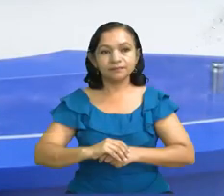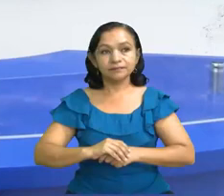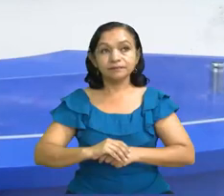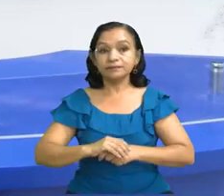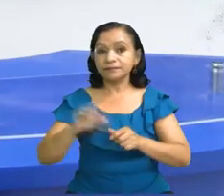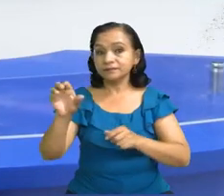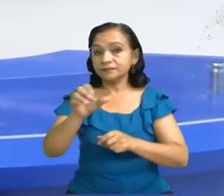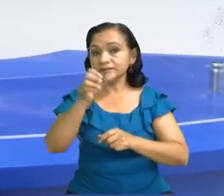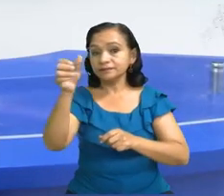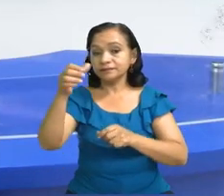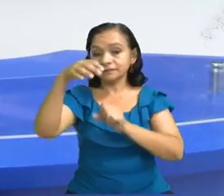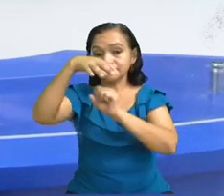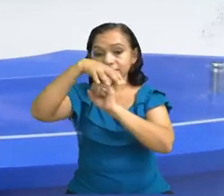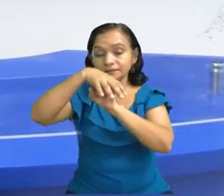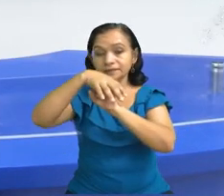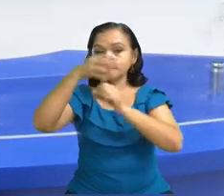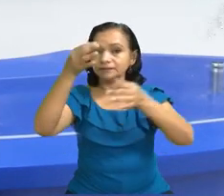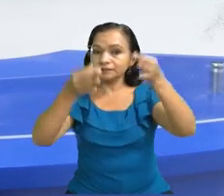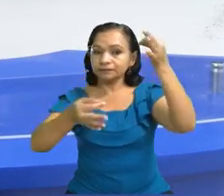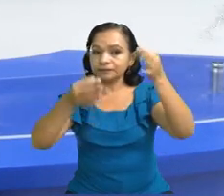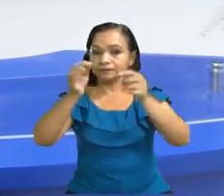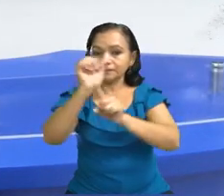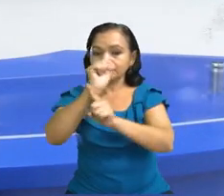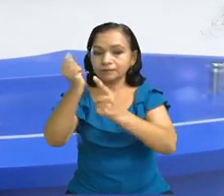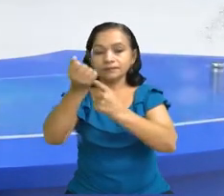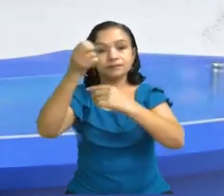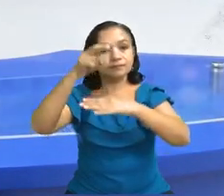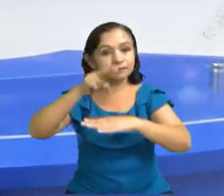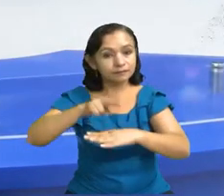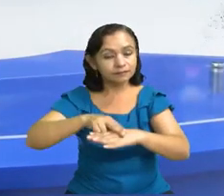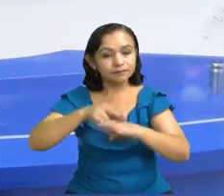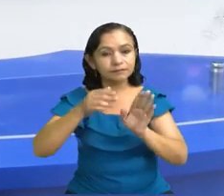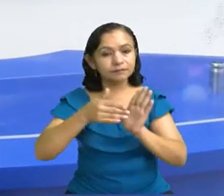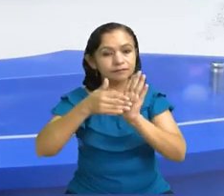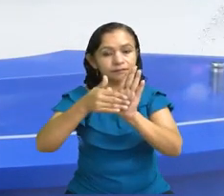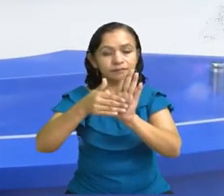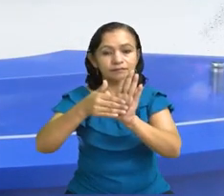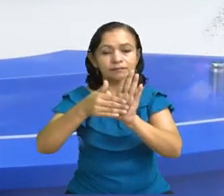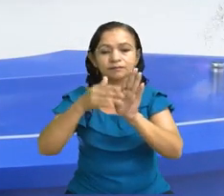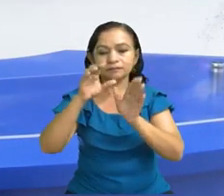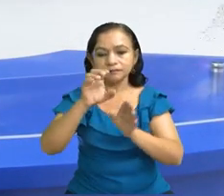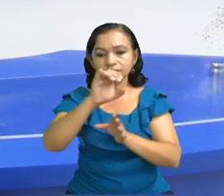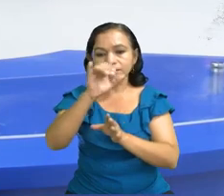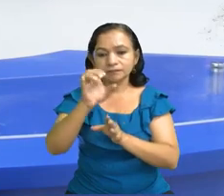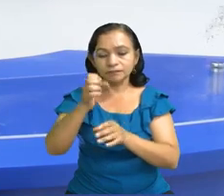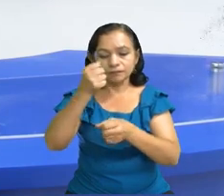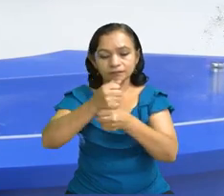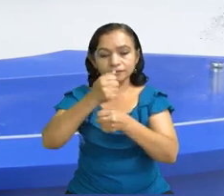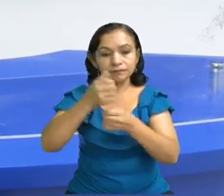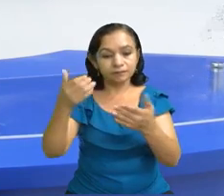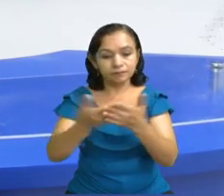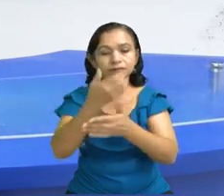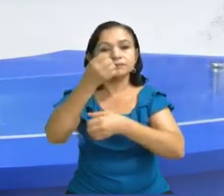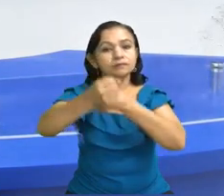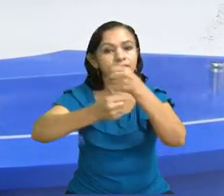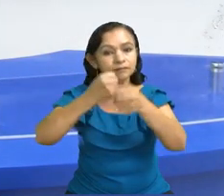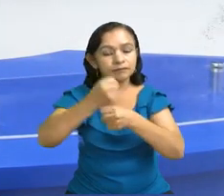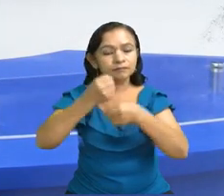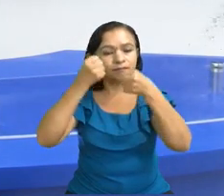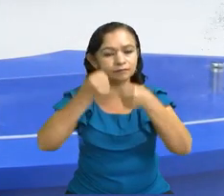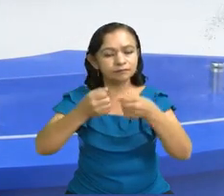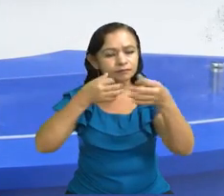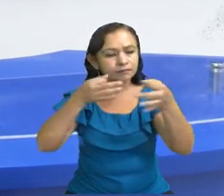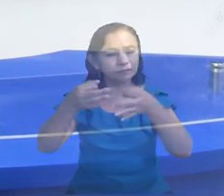Por otra parte, la Comisión de Justicia de la Asamblea Nacional presentó también sus ejes de trabajo para este nuevo año. Miguel Carranza Mena